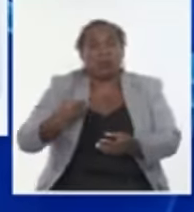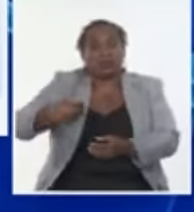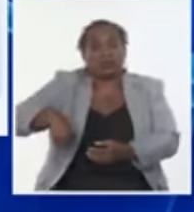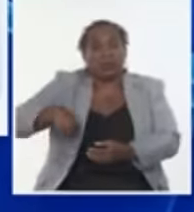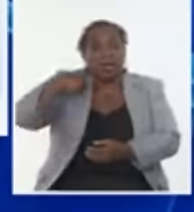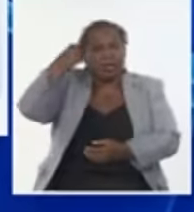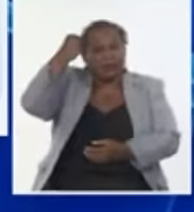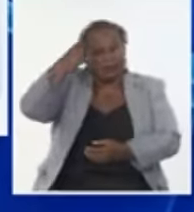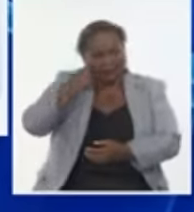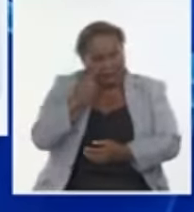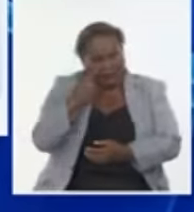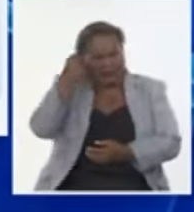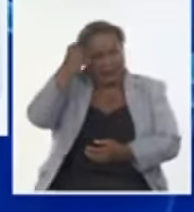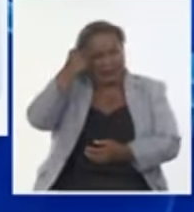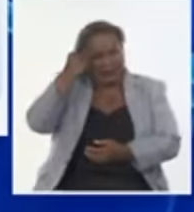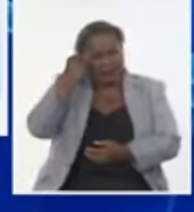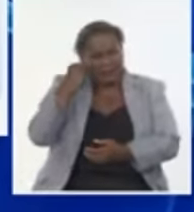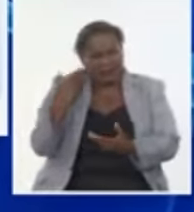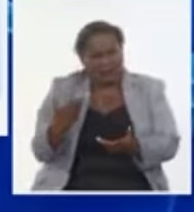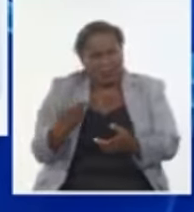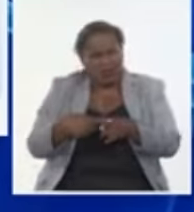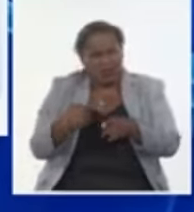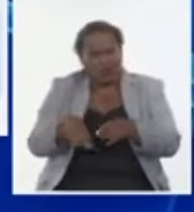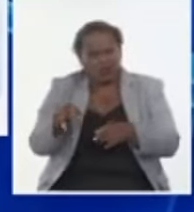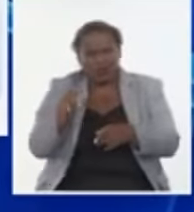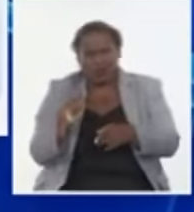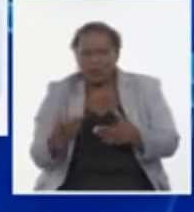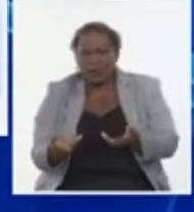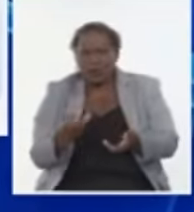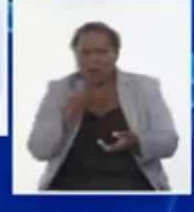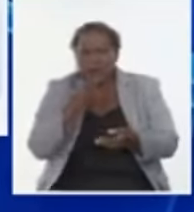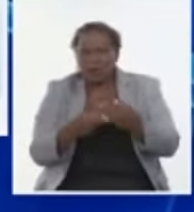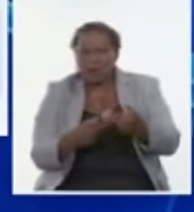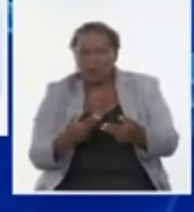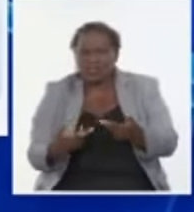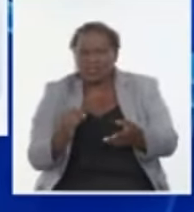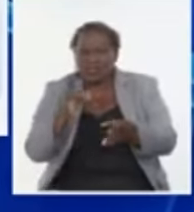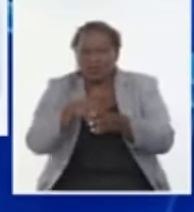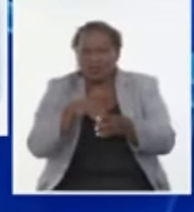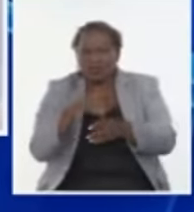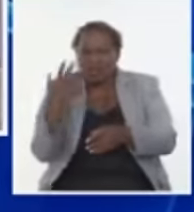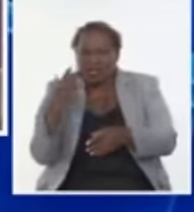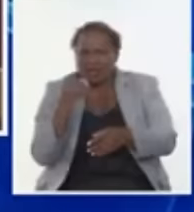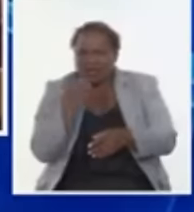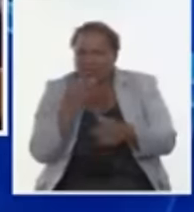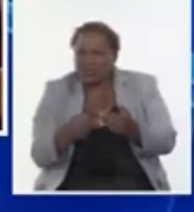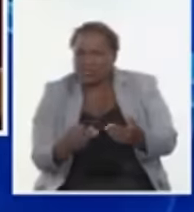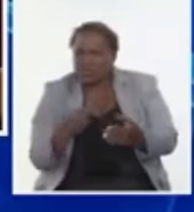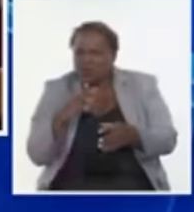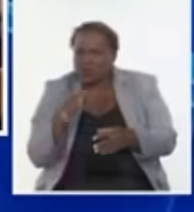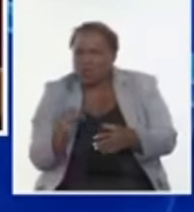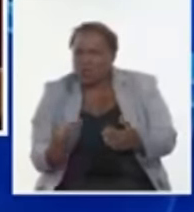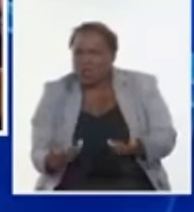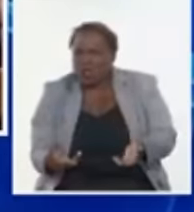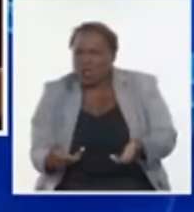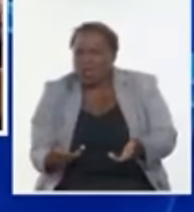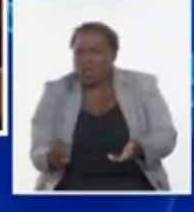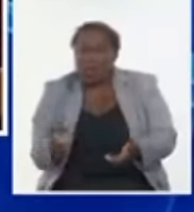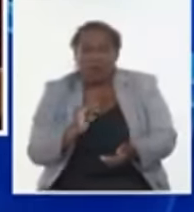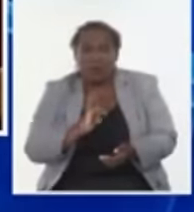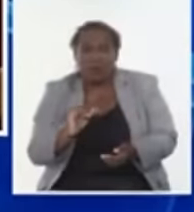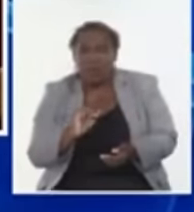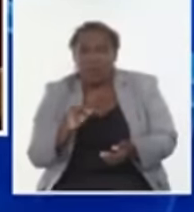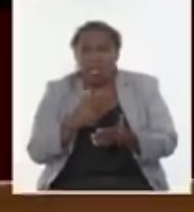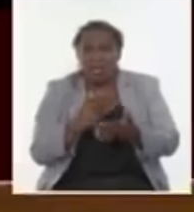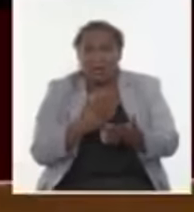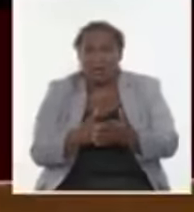pensar qué cosa nueva podemos hacer en materia de inversión extranjera. No lo mismo siempre, la empresa